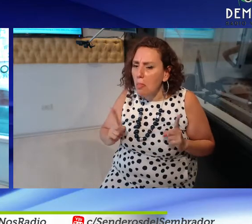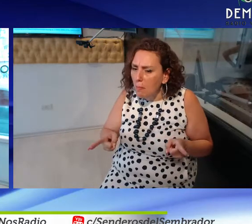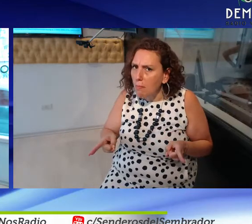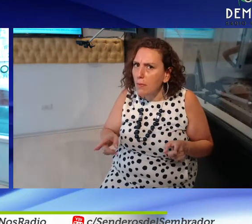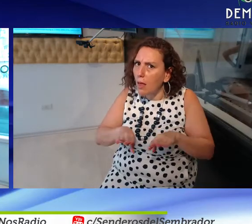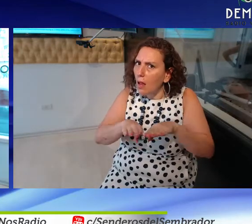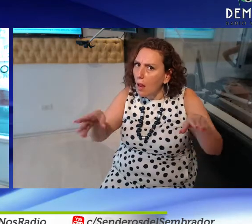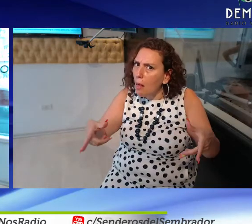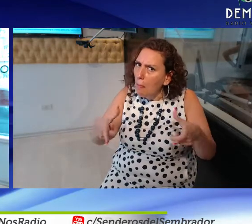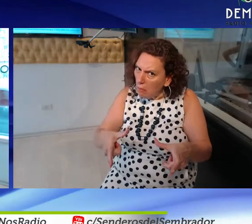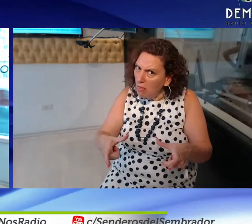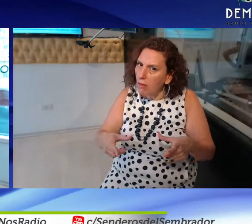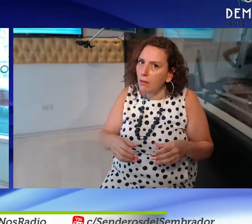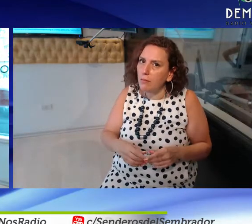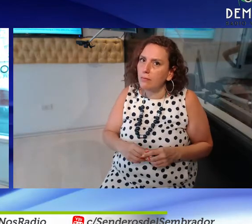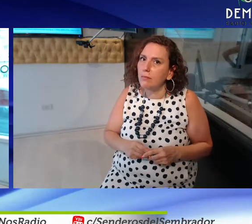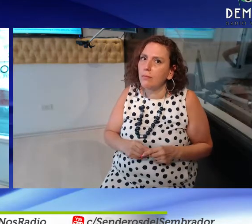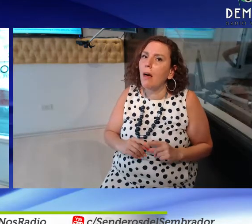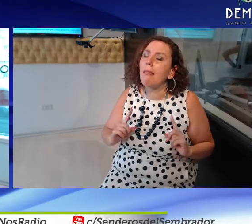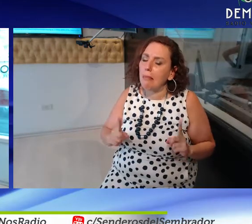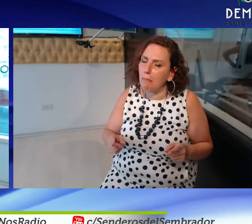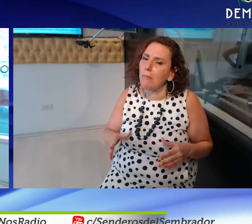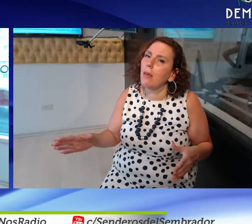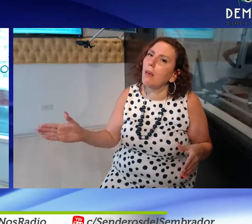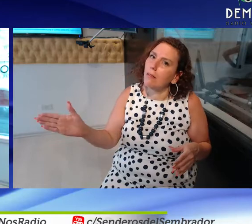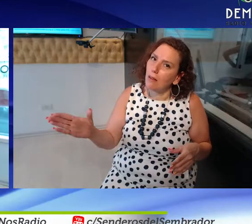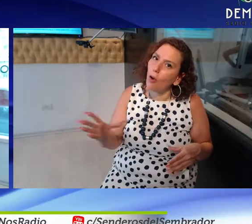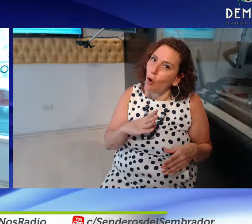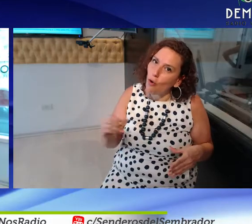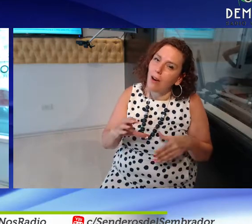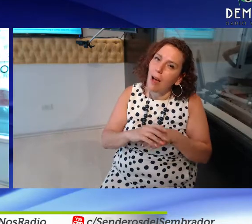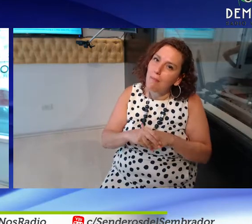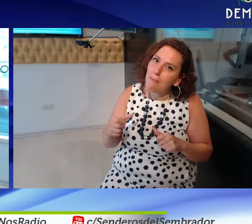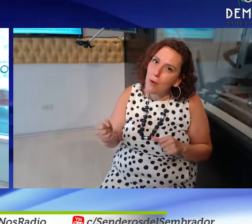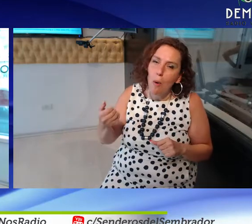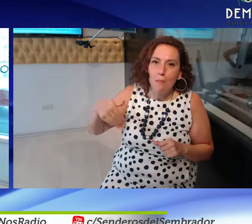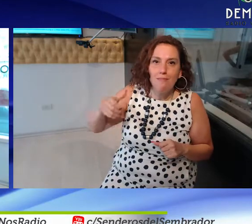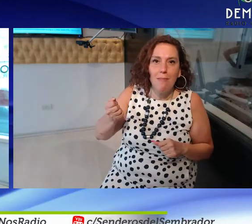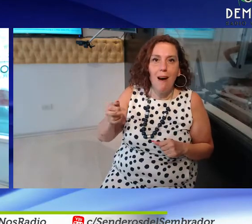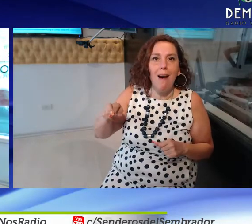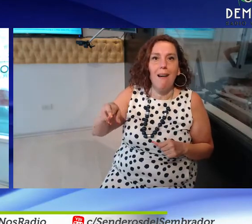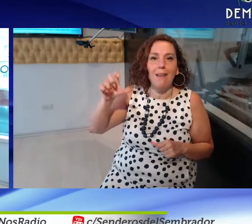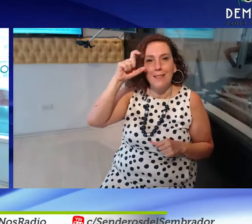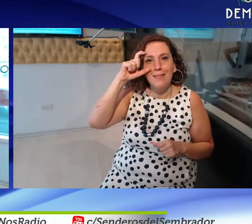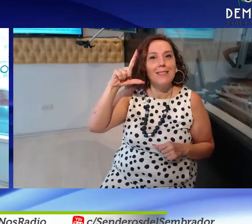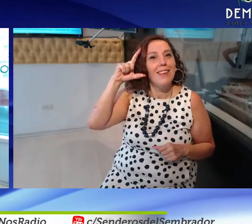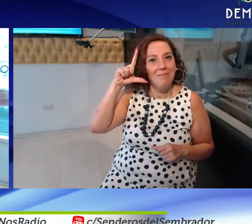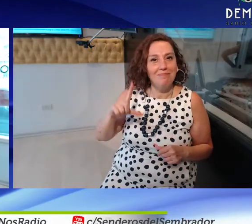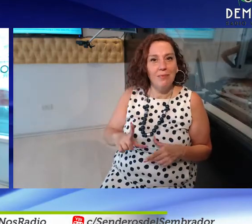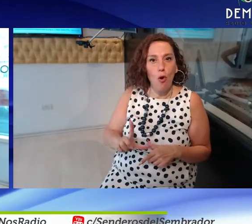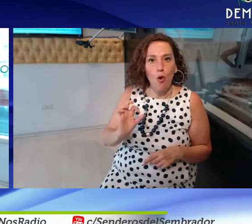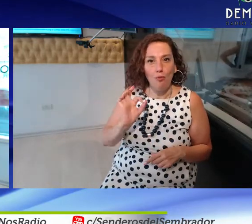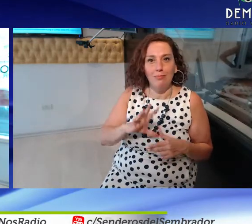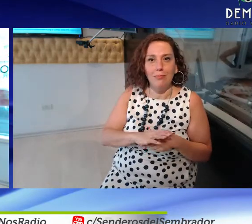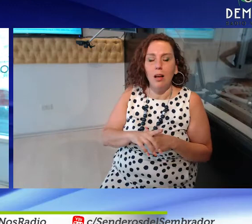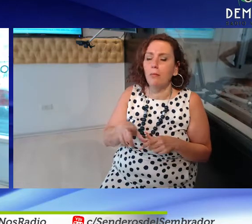Otra mesa con mi amiga Marcela. Con tu amigo Marcelo, muy bien. ¿Y vos, Frank, qué vas a trabajar? ¿Tuviste eligiendo